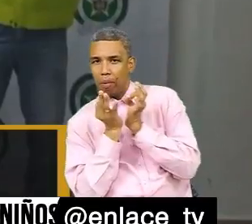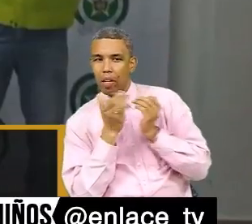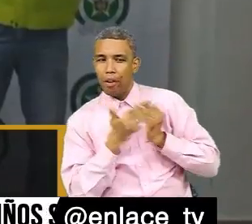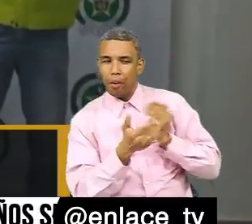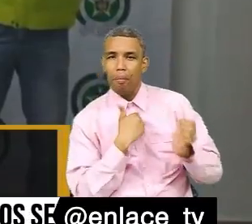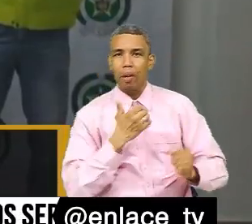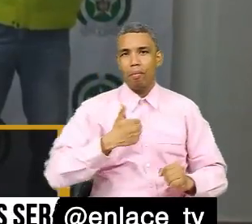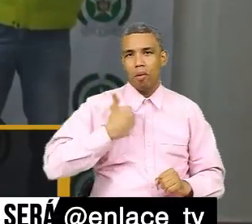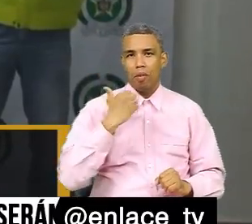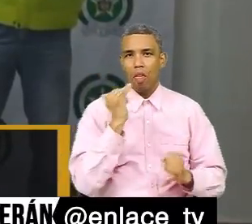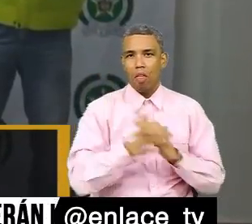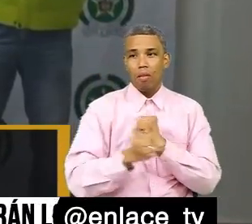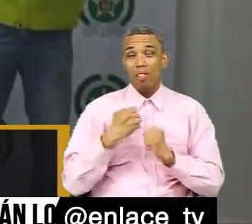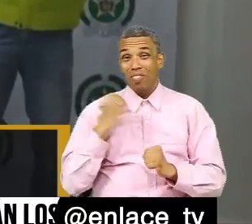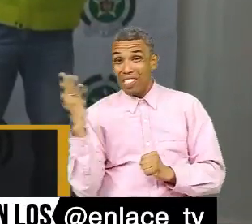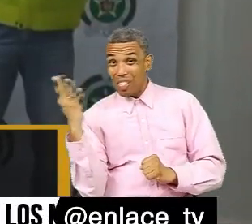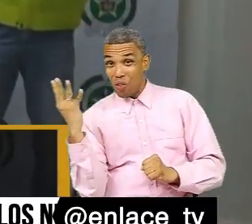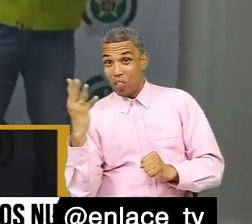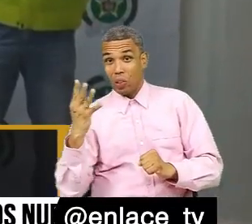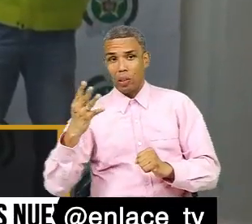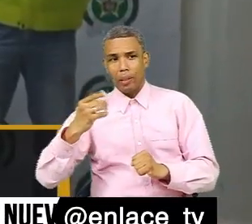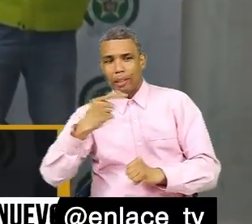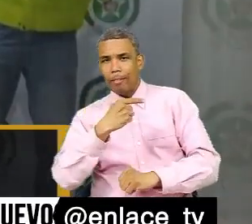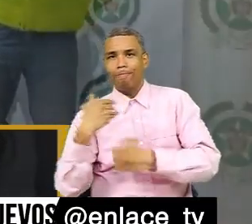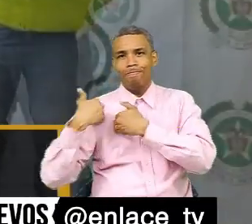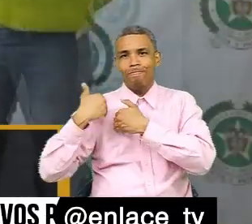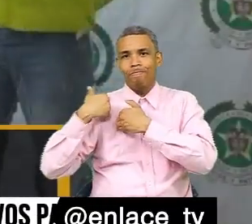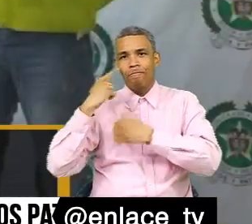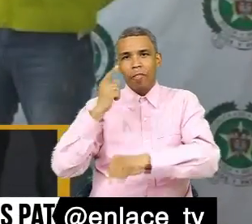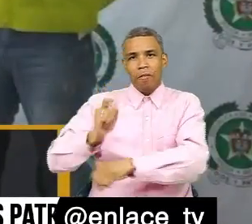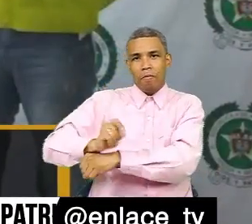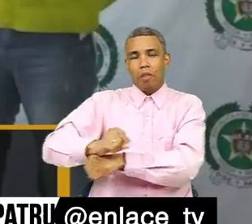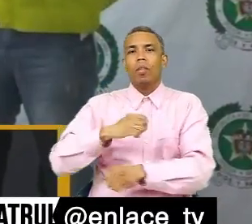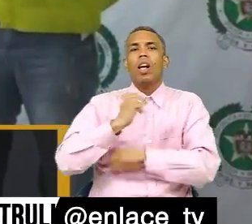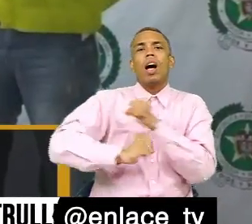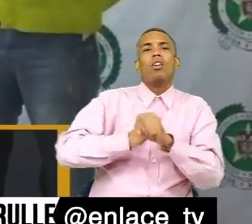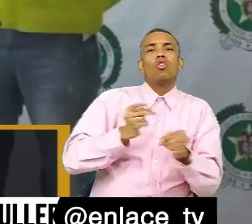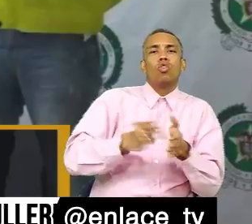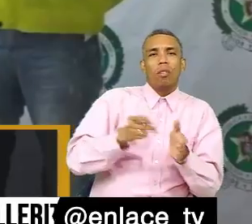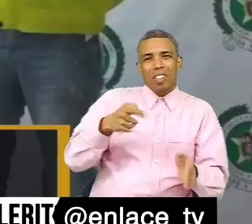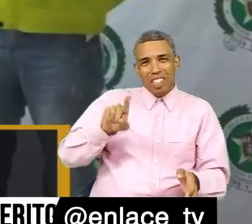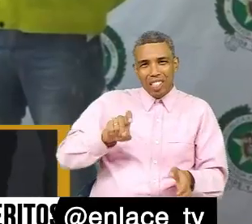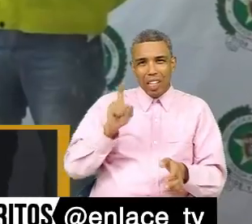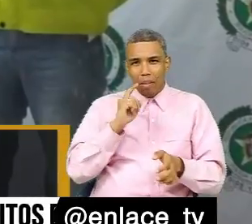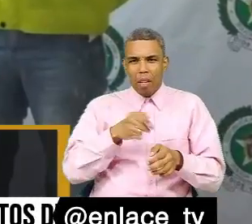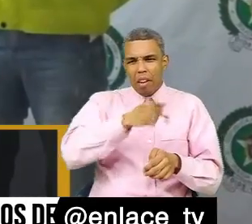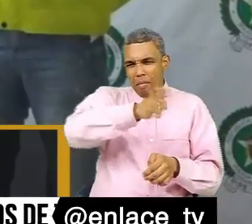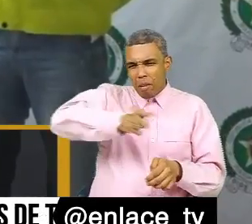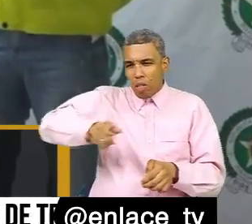Nación fueron entregados los capturados para las diligencias de rigor. En lo que va de este año, 67 personas han sido